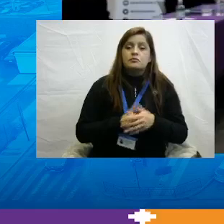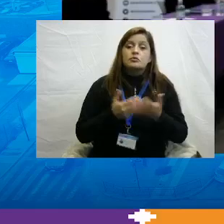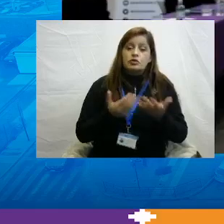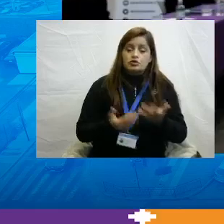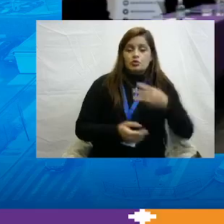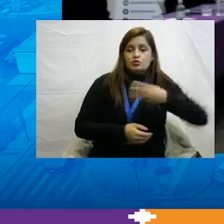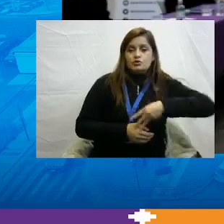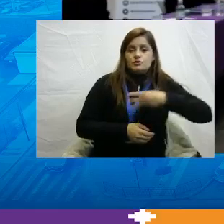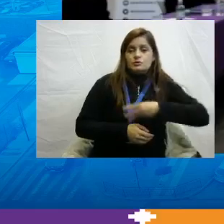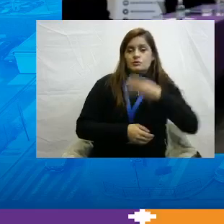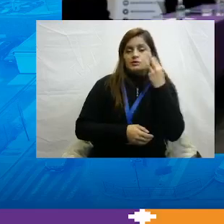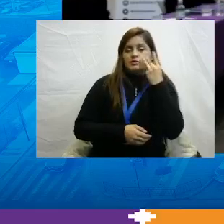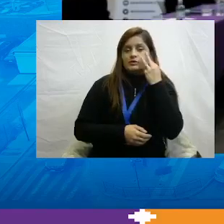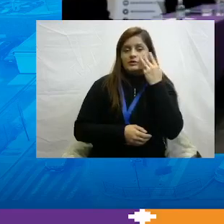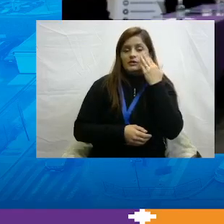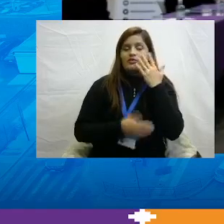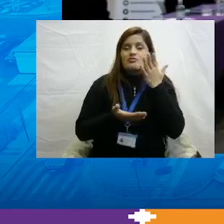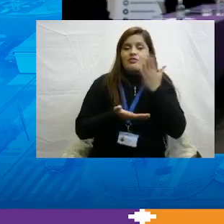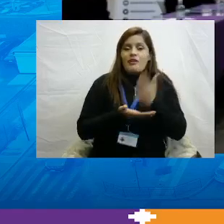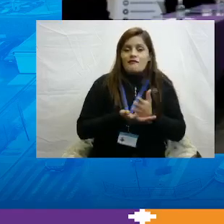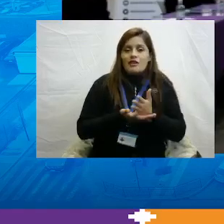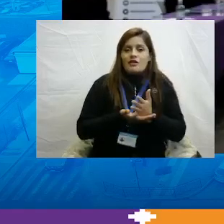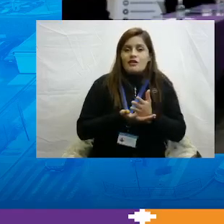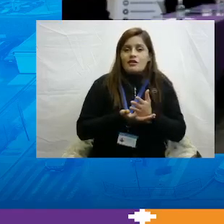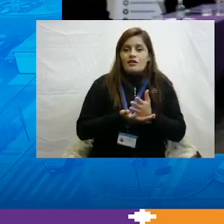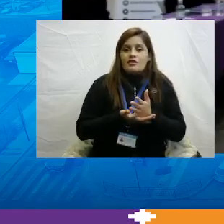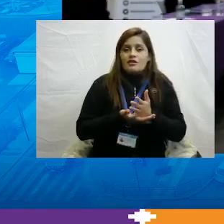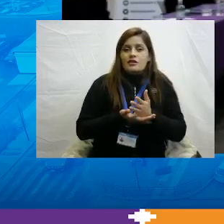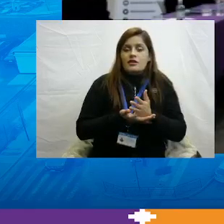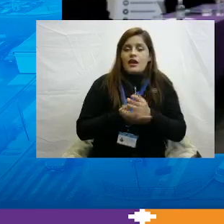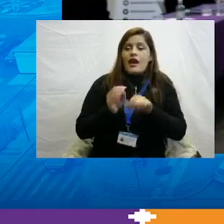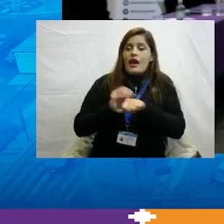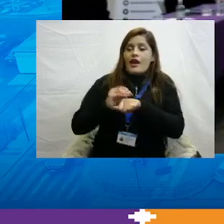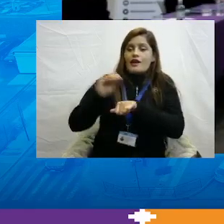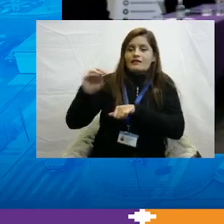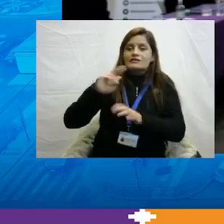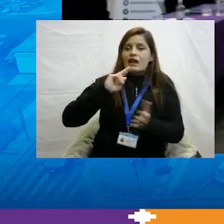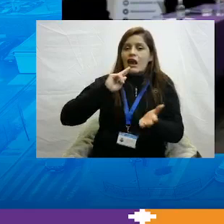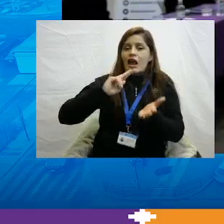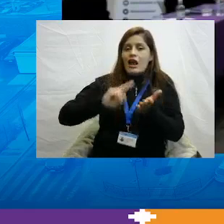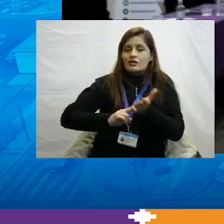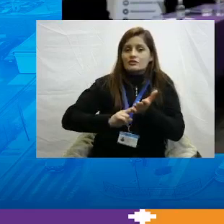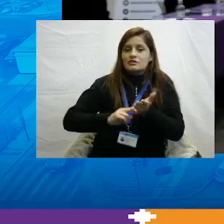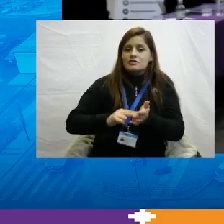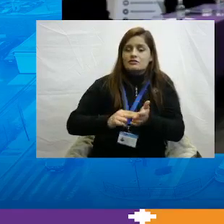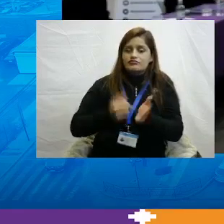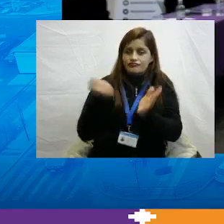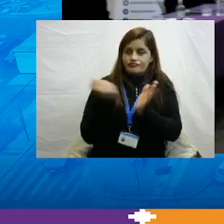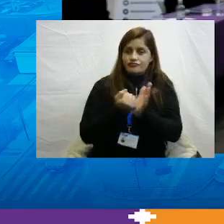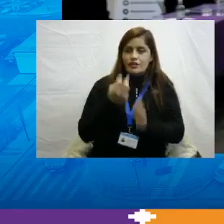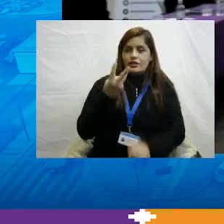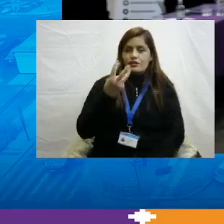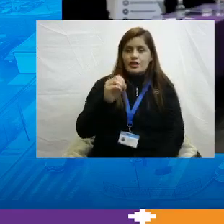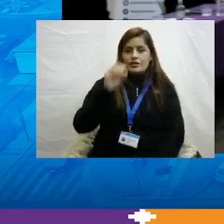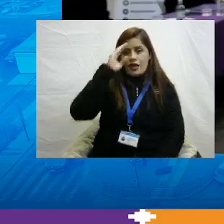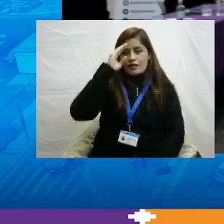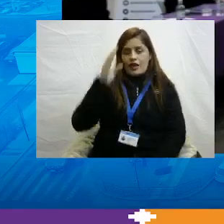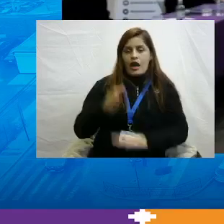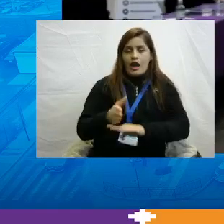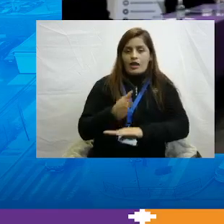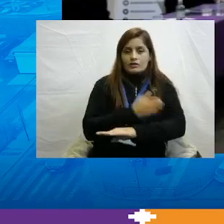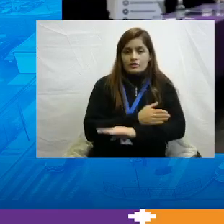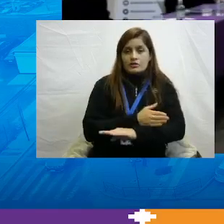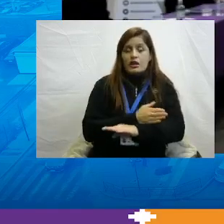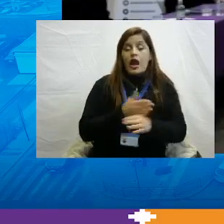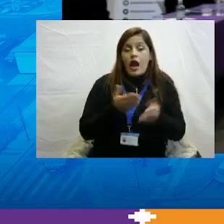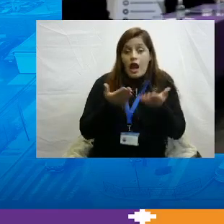Ilustre Municipalidad de Melipilla debe evacuar el aviso permanente mediante la carta certificada con 30 días de anticipación. Es posible establecer